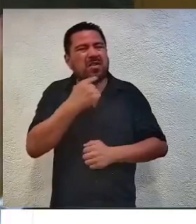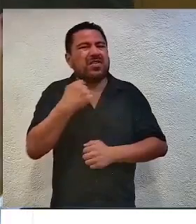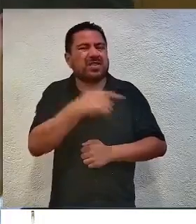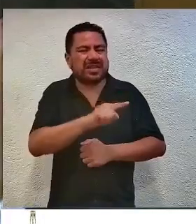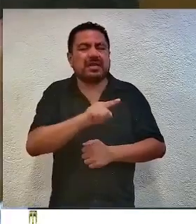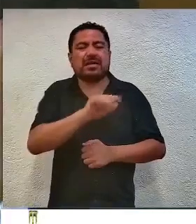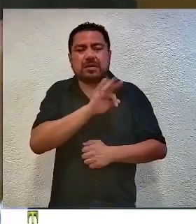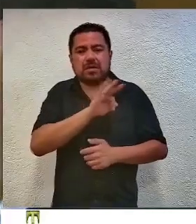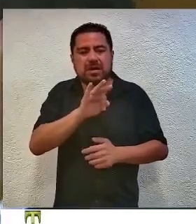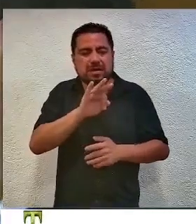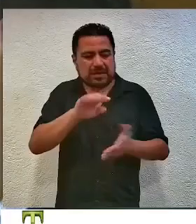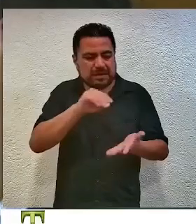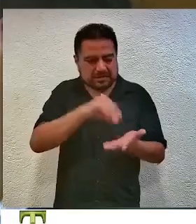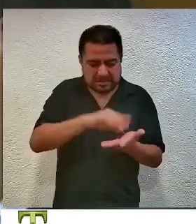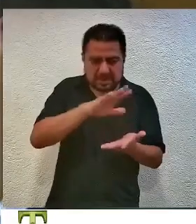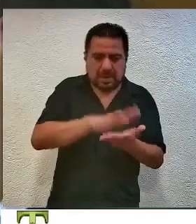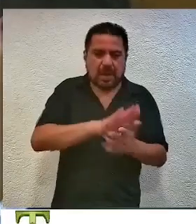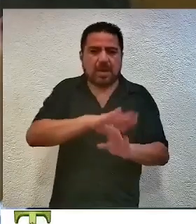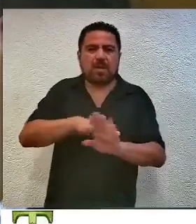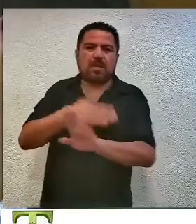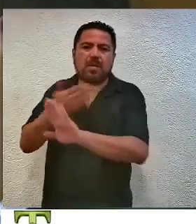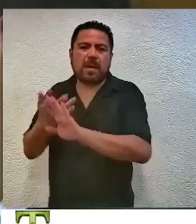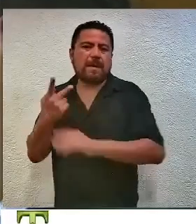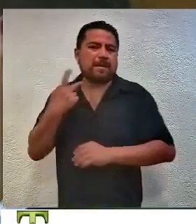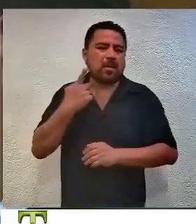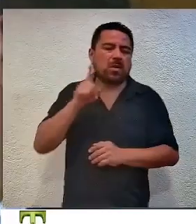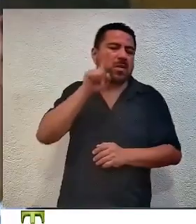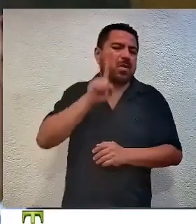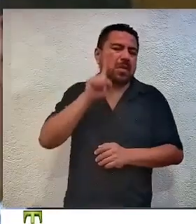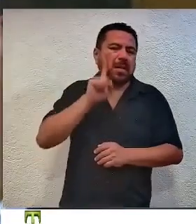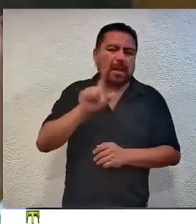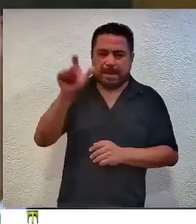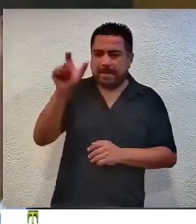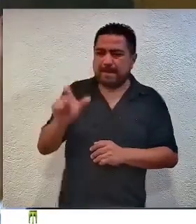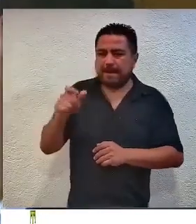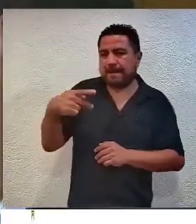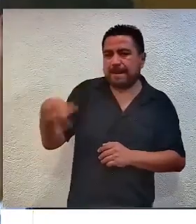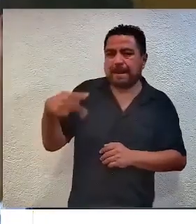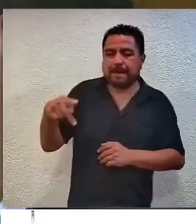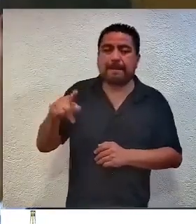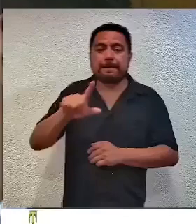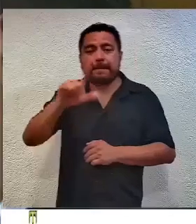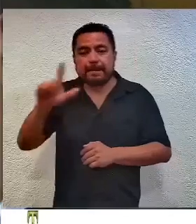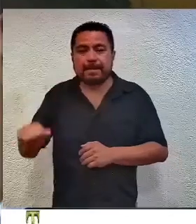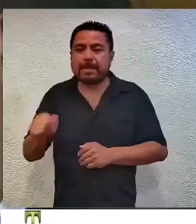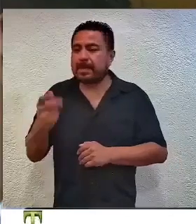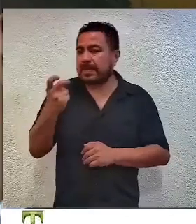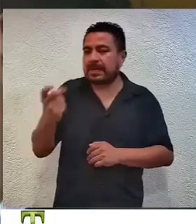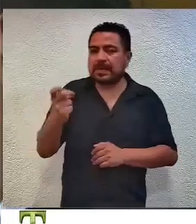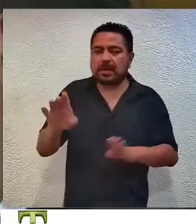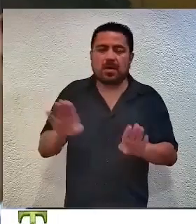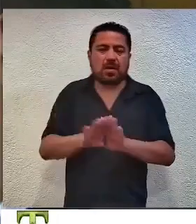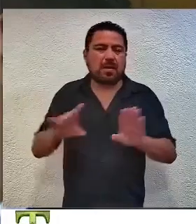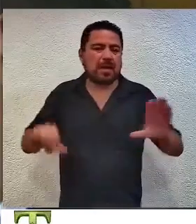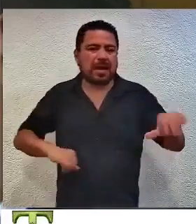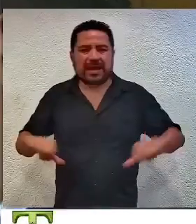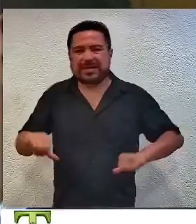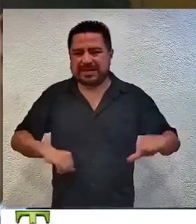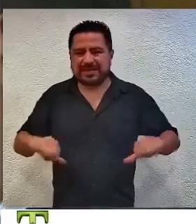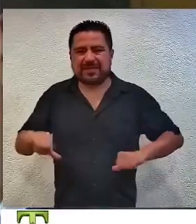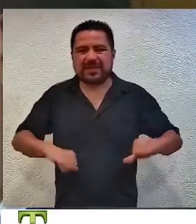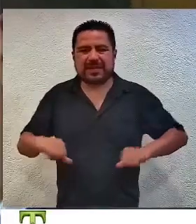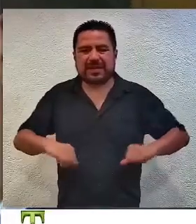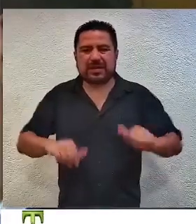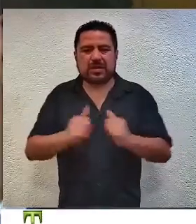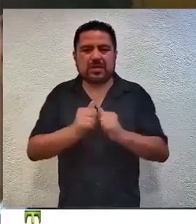son constitutivos de violencia política contra las mujeres en razón de género, ello sería en el ejercicio de las atribuciones que